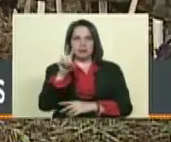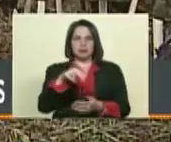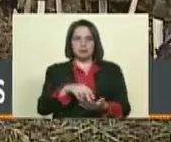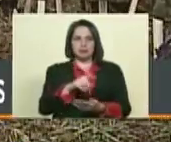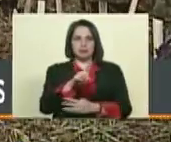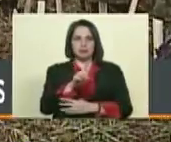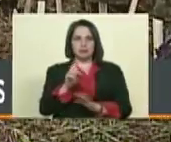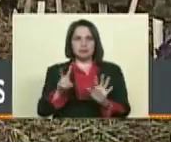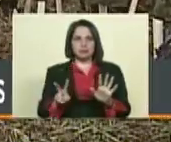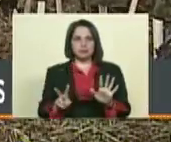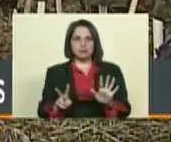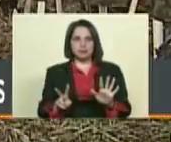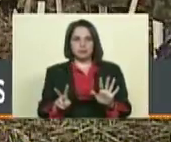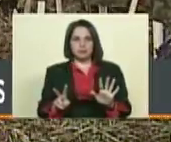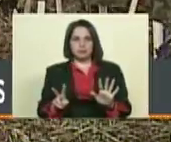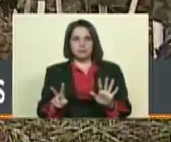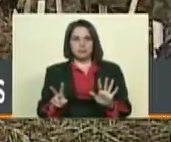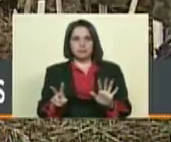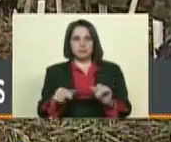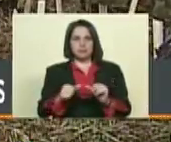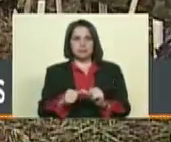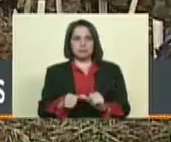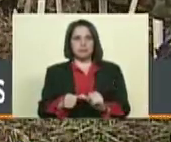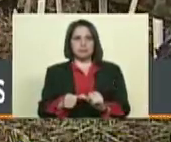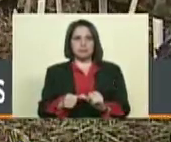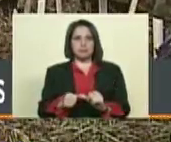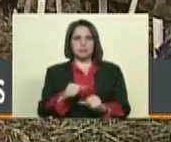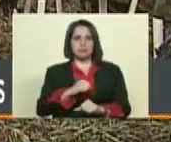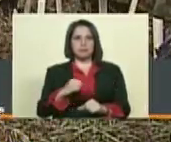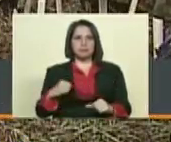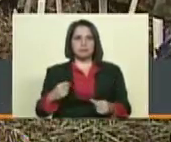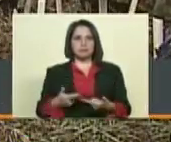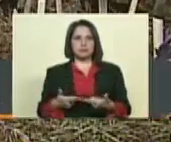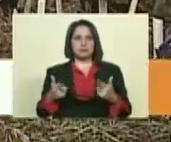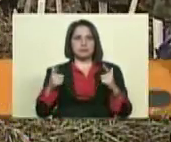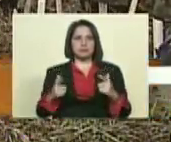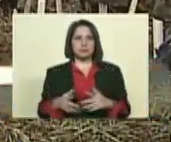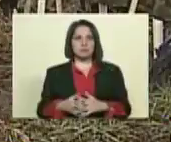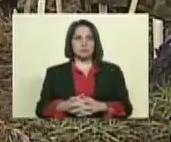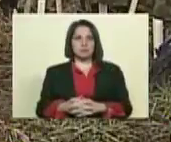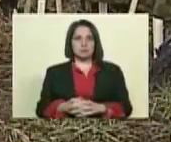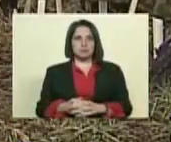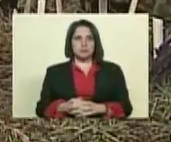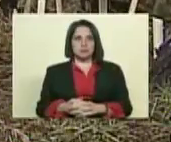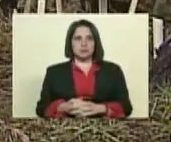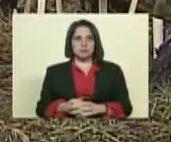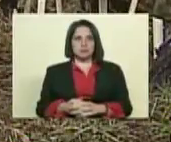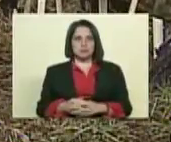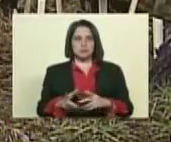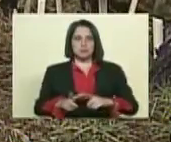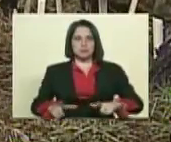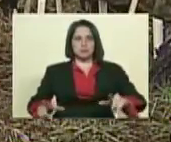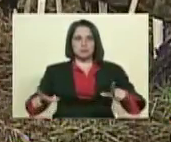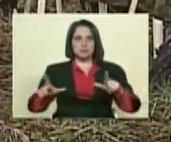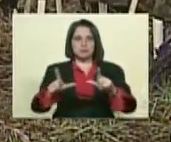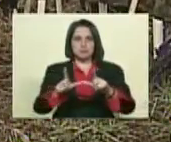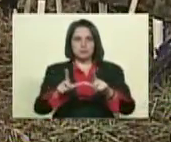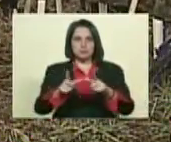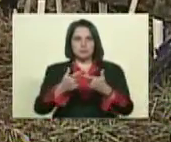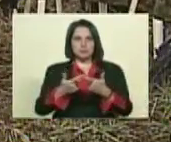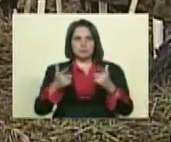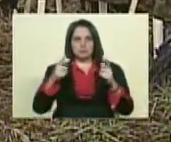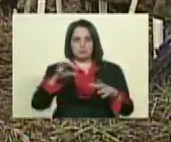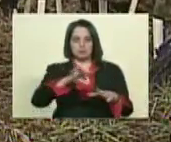25-2017 para mantener la soberanía nacional como espacio libre de